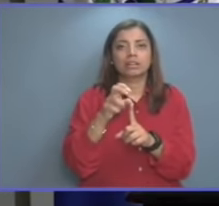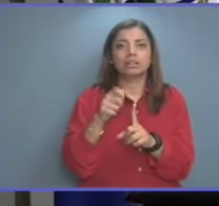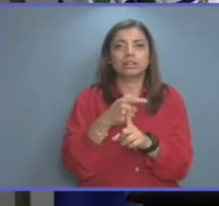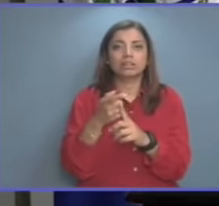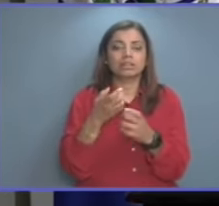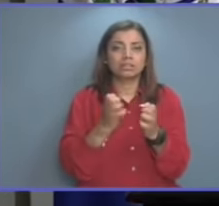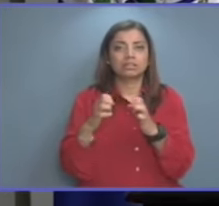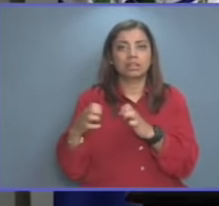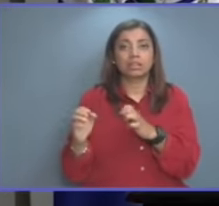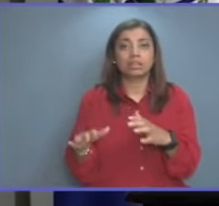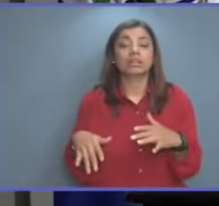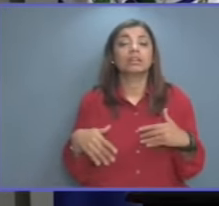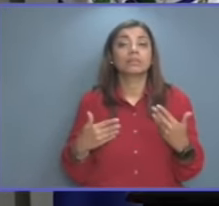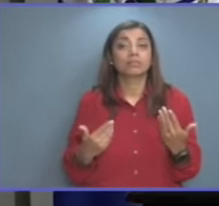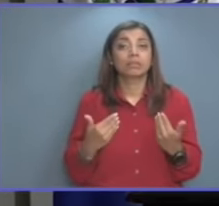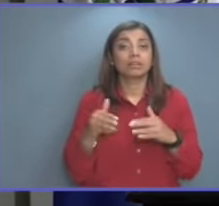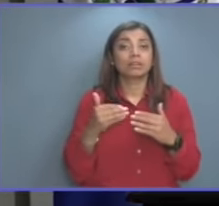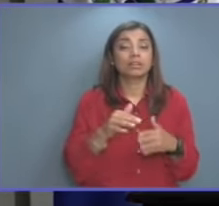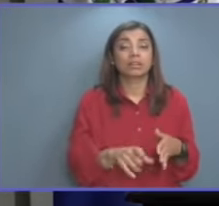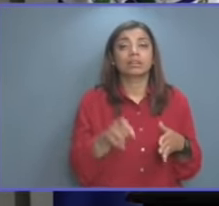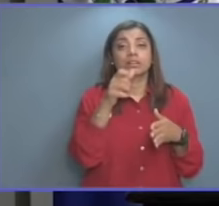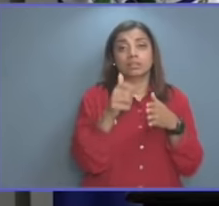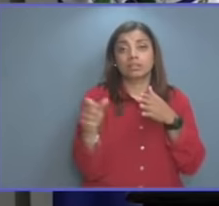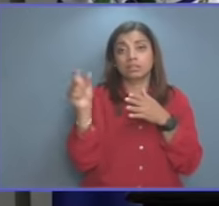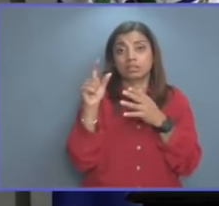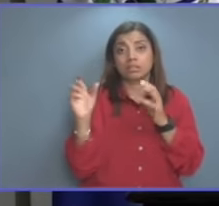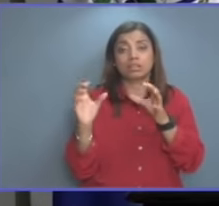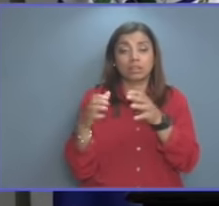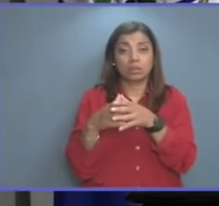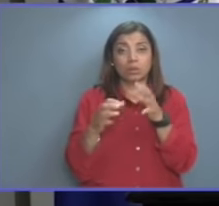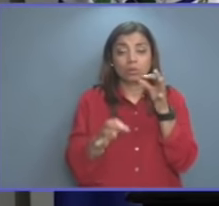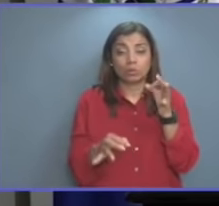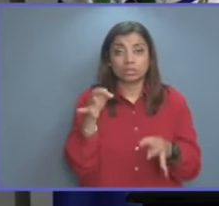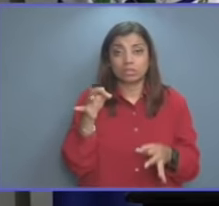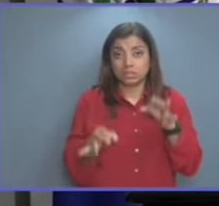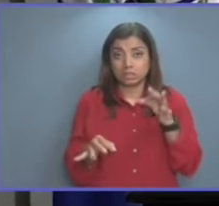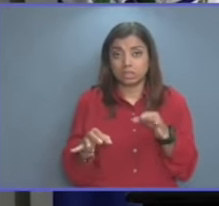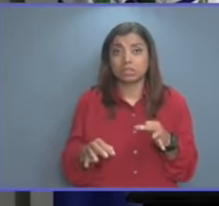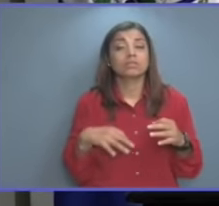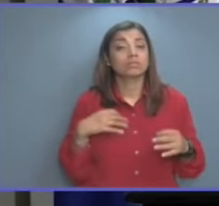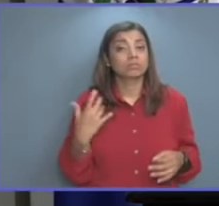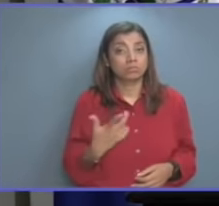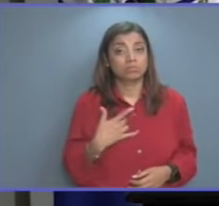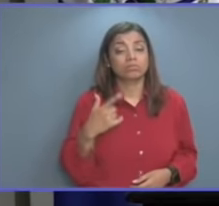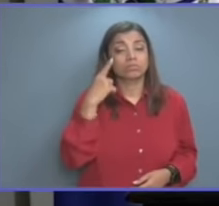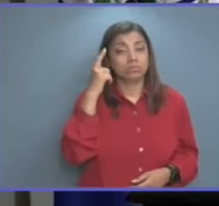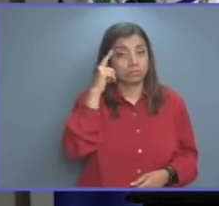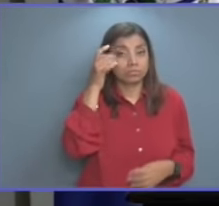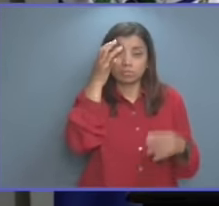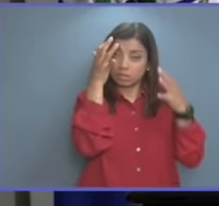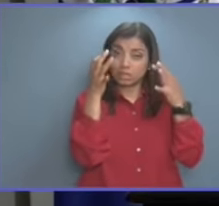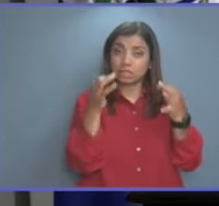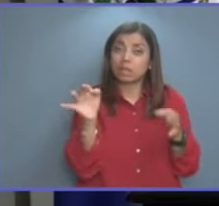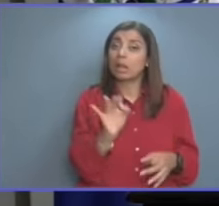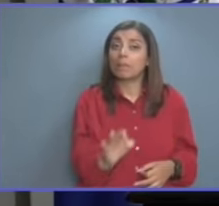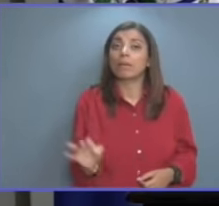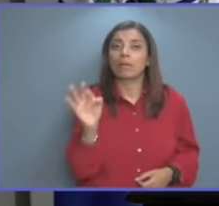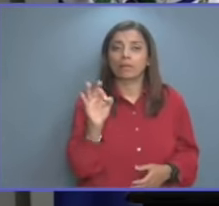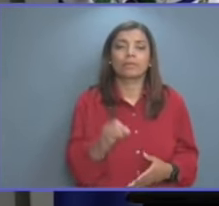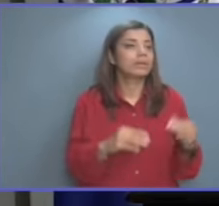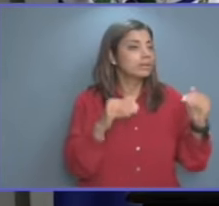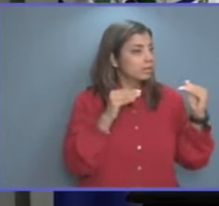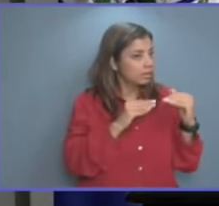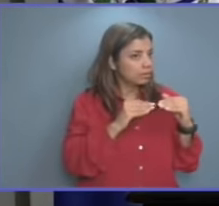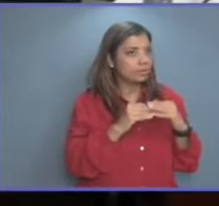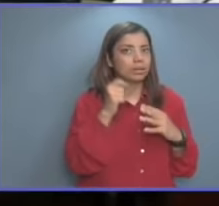estratégico para que todas las instituciones del sector justicia tomemos las mejores decisiones además